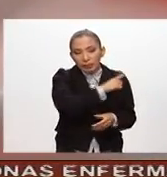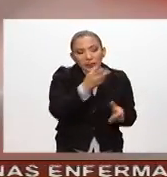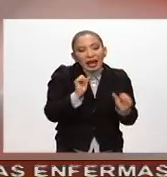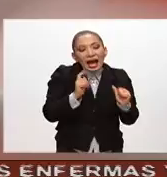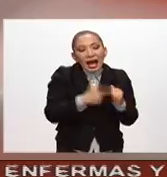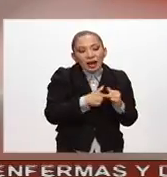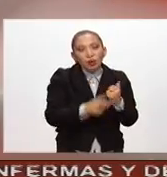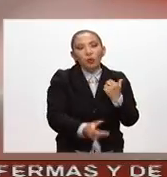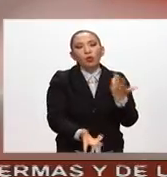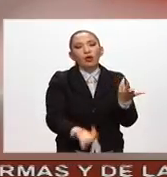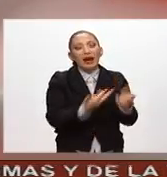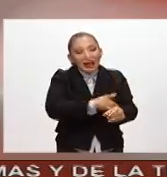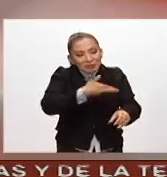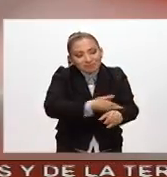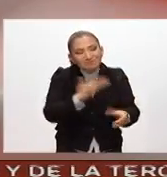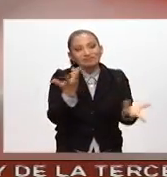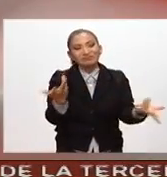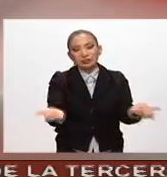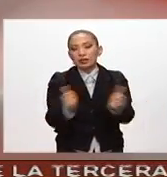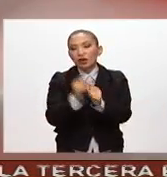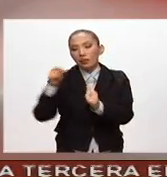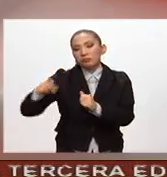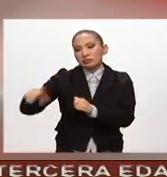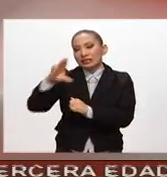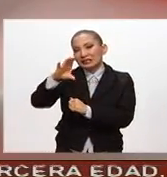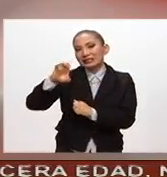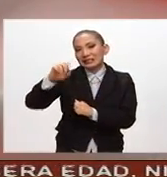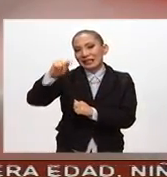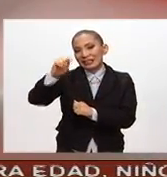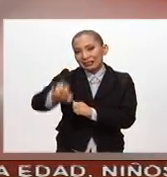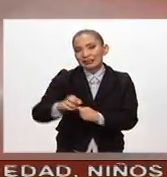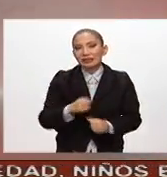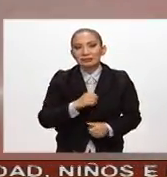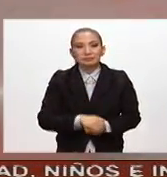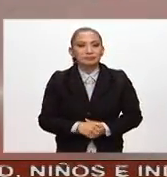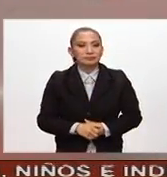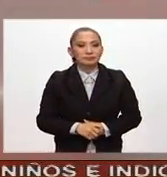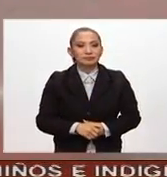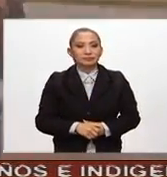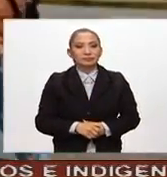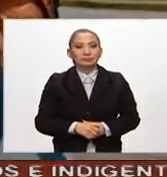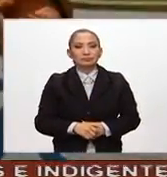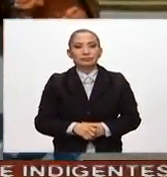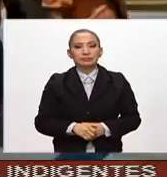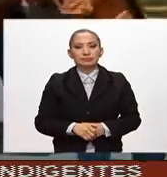alguna salida y también lo habré de hacer con la propia, las maestras y los maestros de estas regiones.